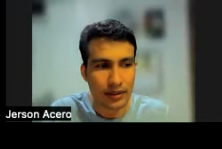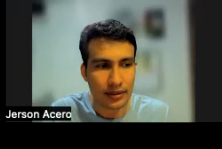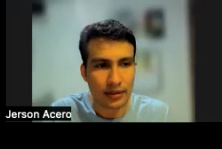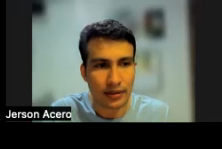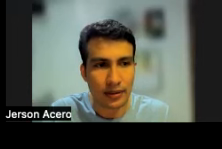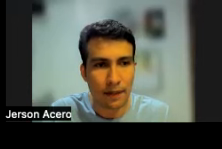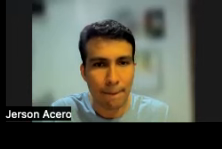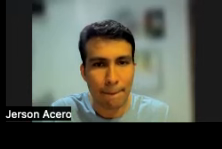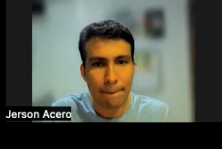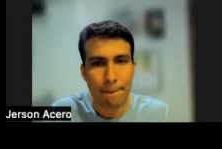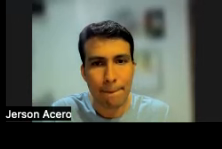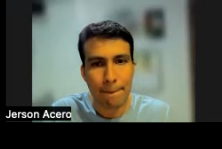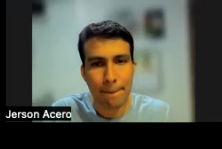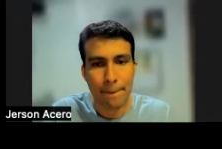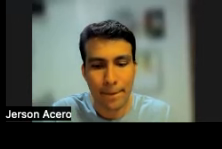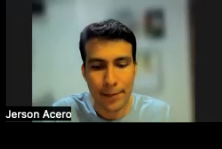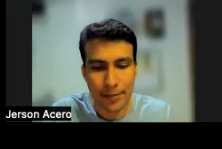estrategias.